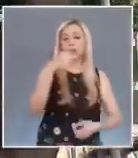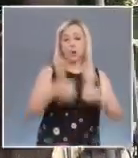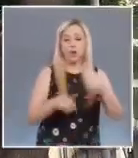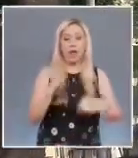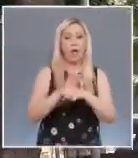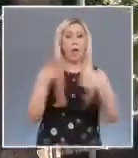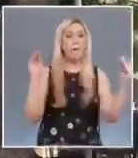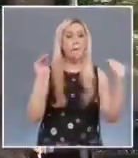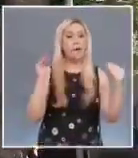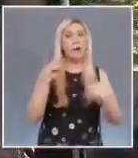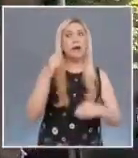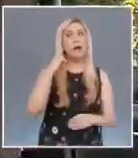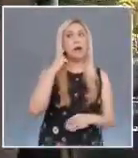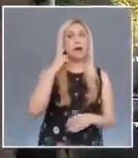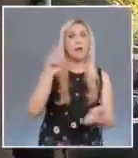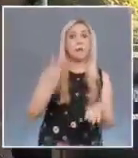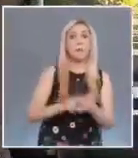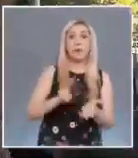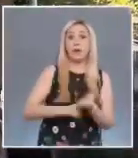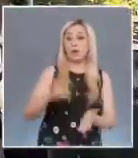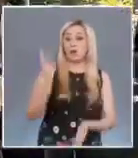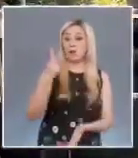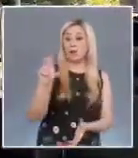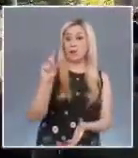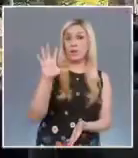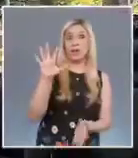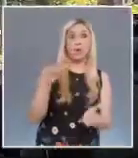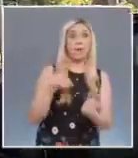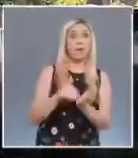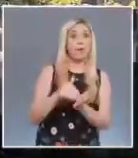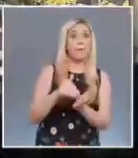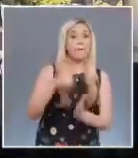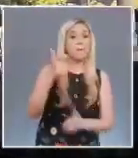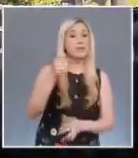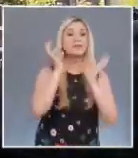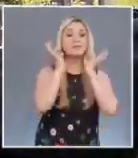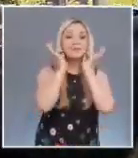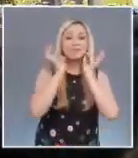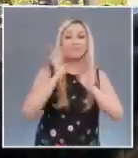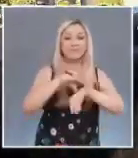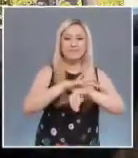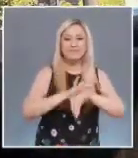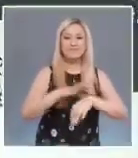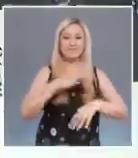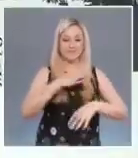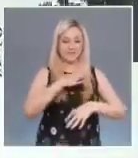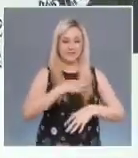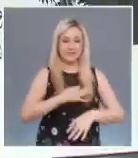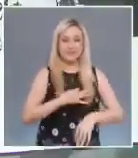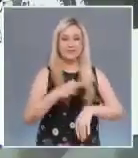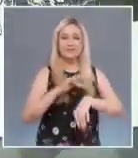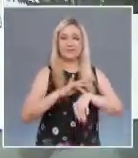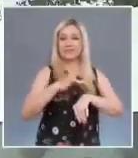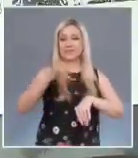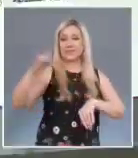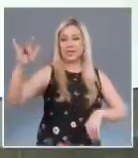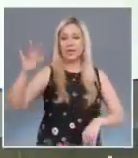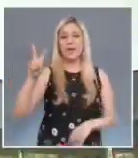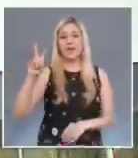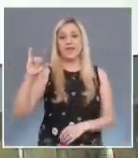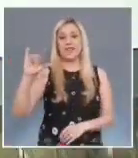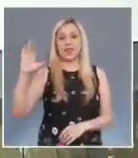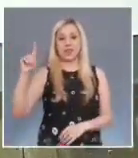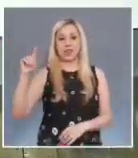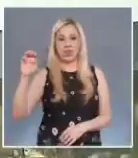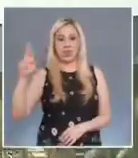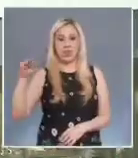a 235 millones de pesos. Se trata de Víctor Manuel Munguía Baltasar, agente del Ministerio Público, y